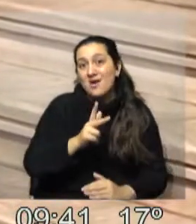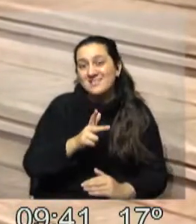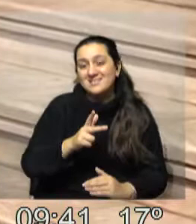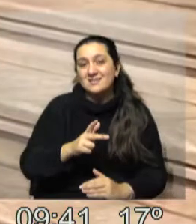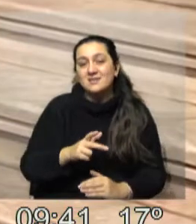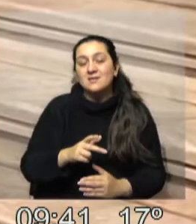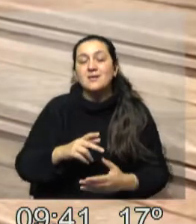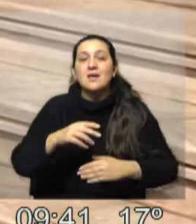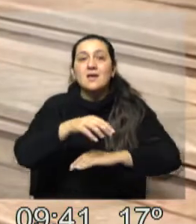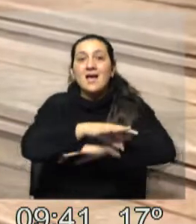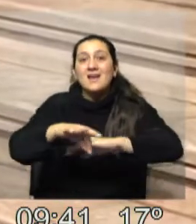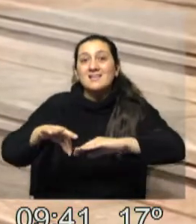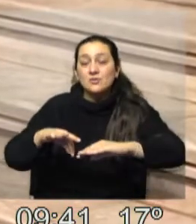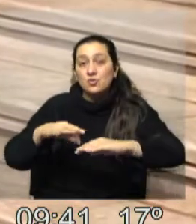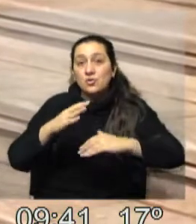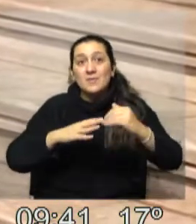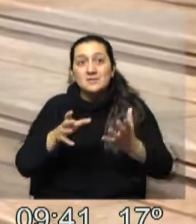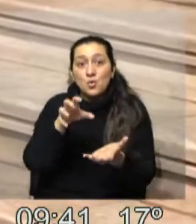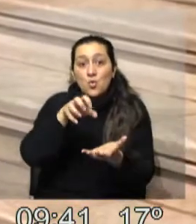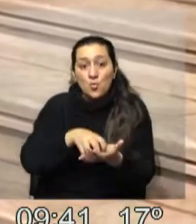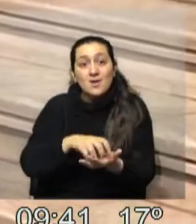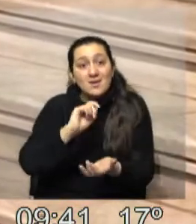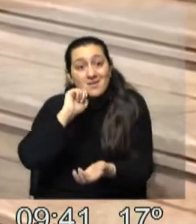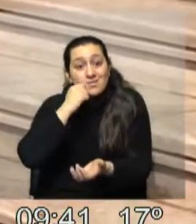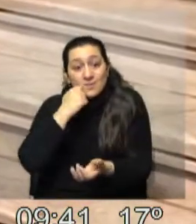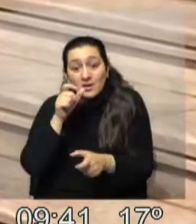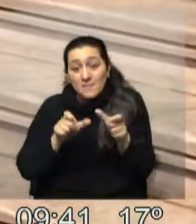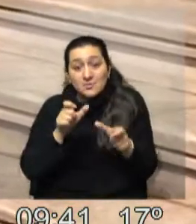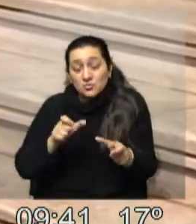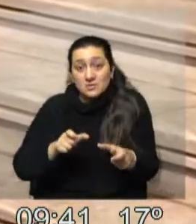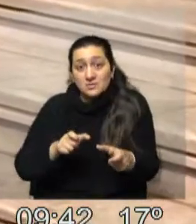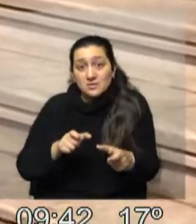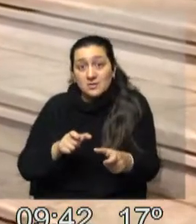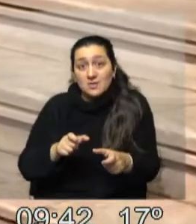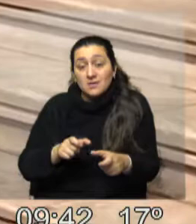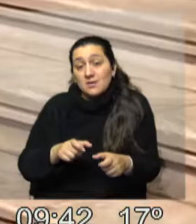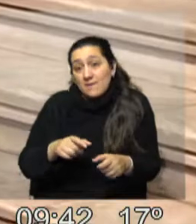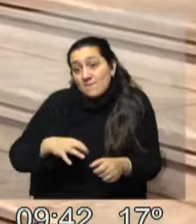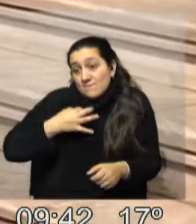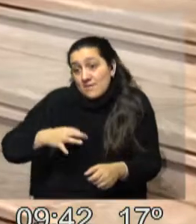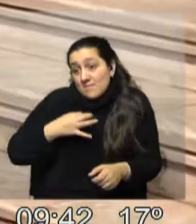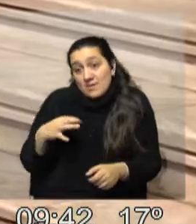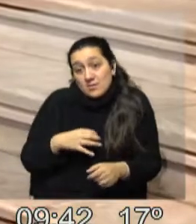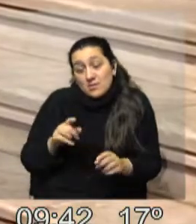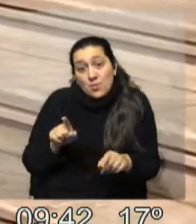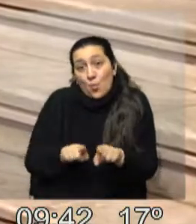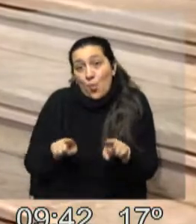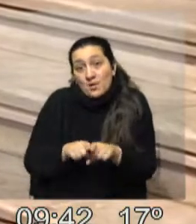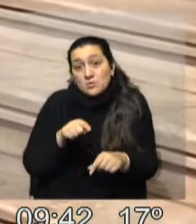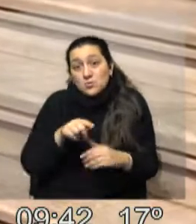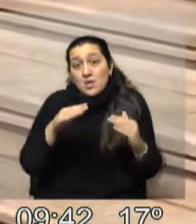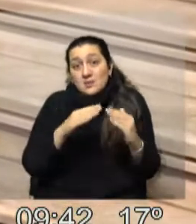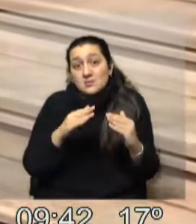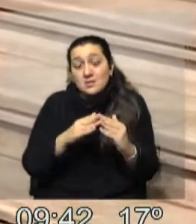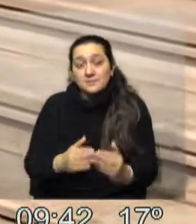para que sean lugares amigables para que las personas pasen su vida en ese lugar, que sea su casa específicamente, que la adopten como su